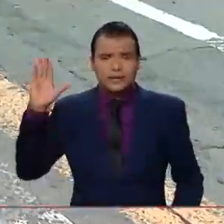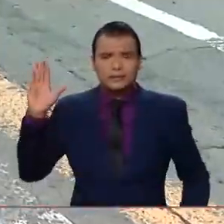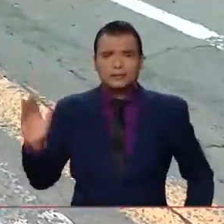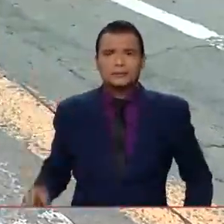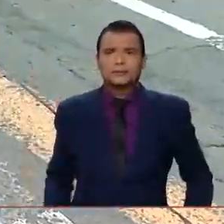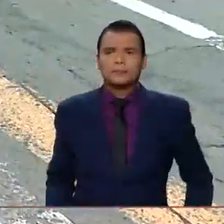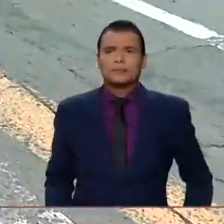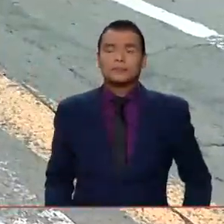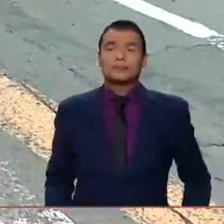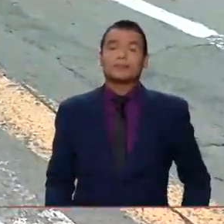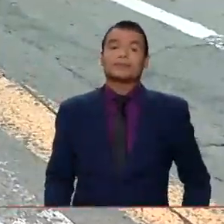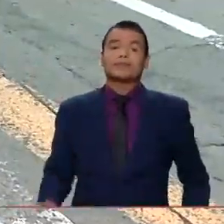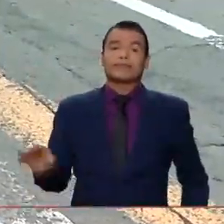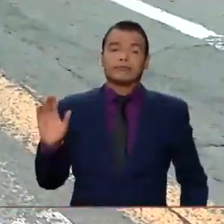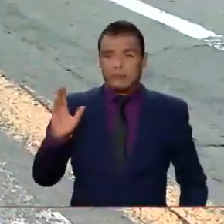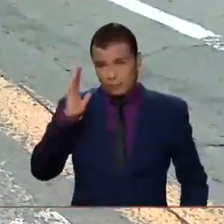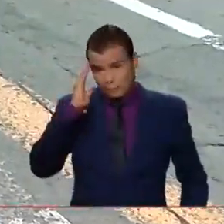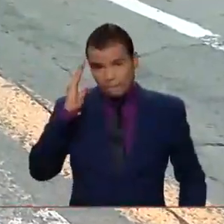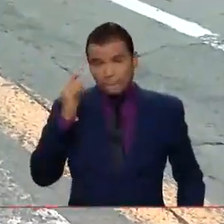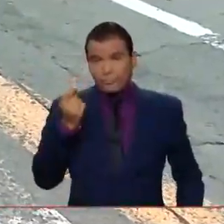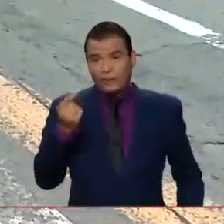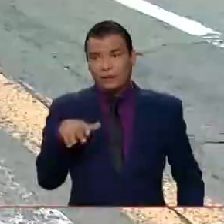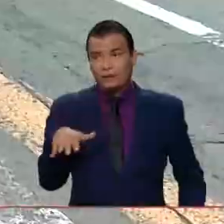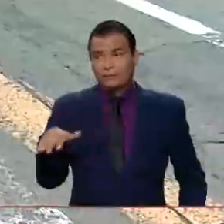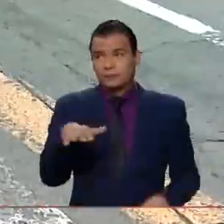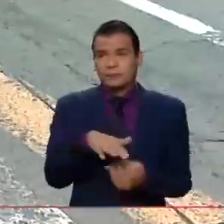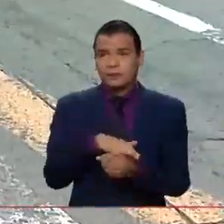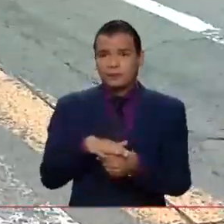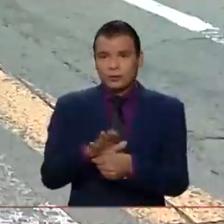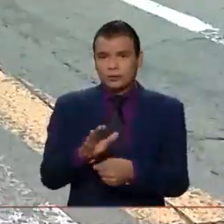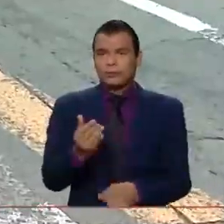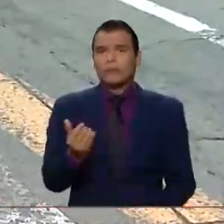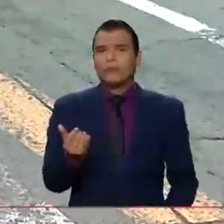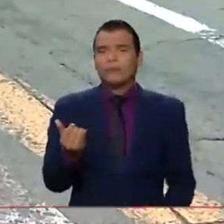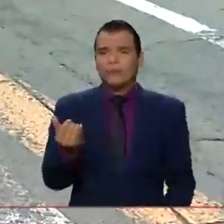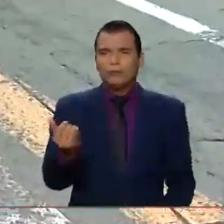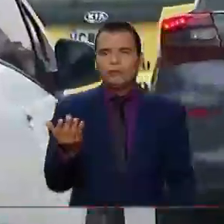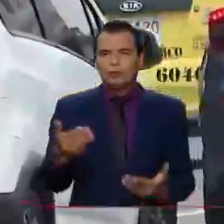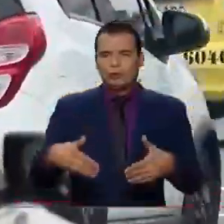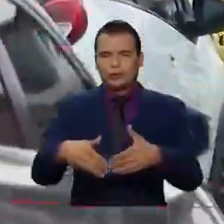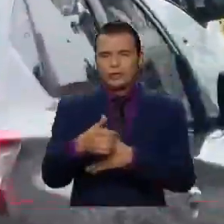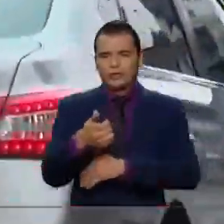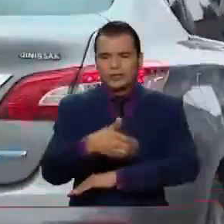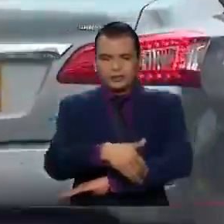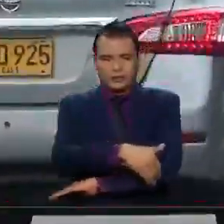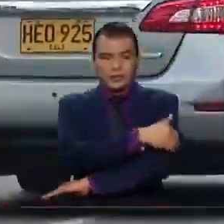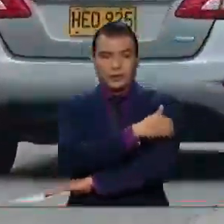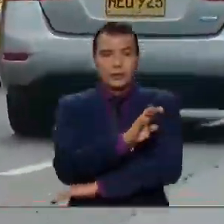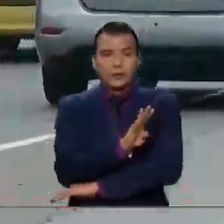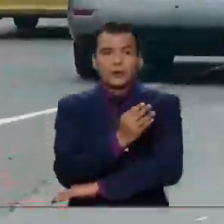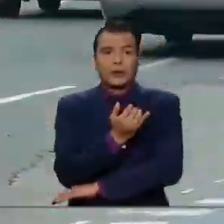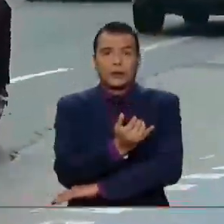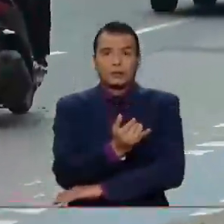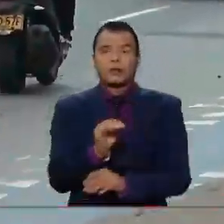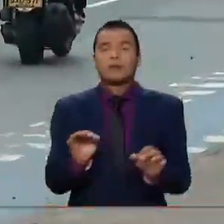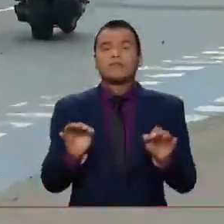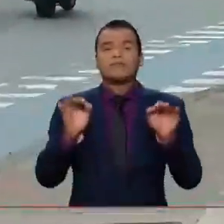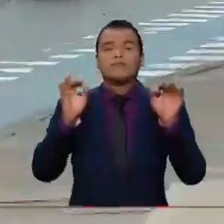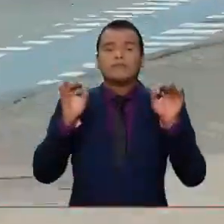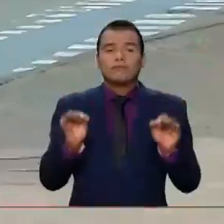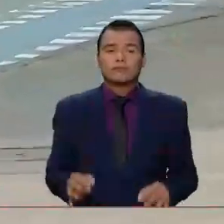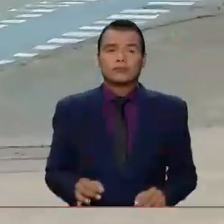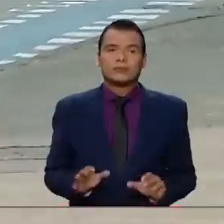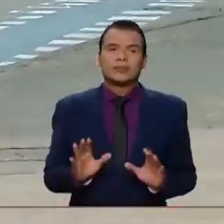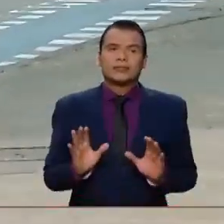Mire, y es que aunque la situación es preocupante en este sector de la calle Quinta entre carreras 10 y cuarta, pues de acuerdo a